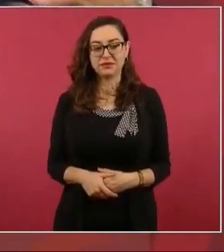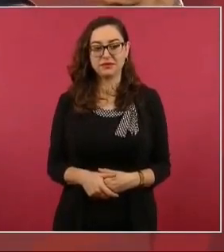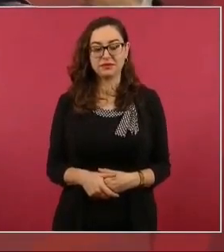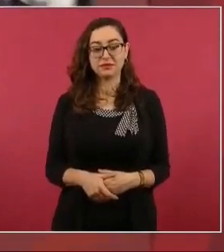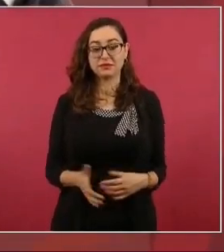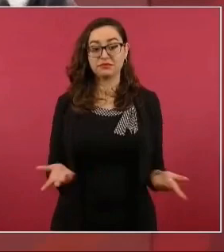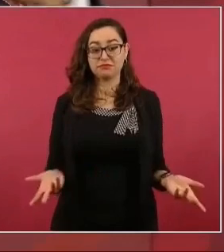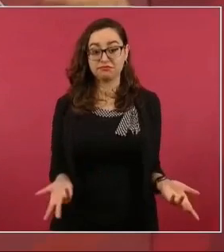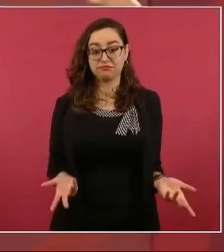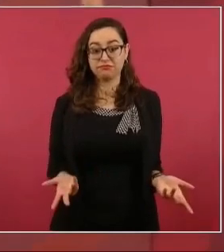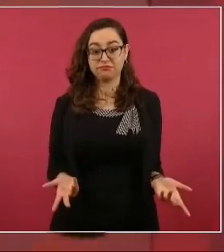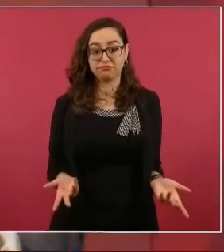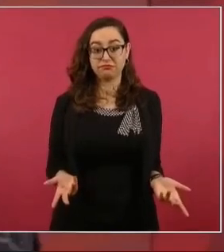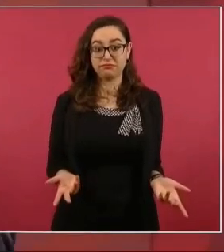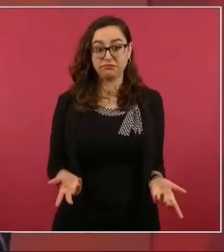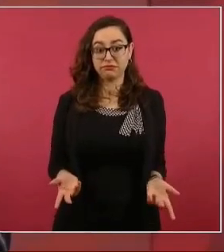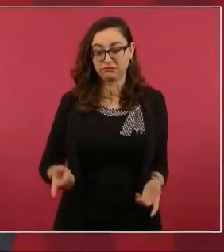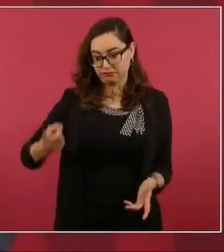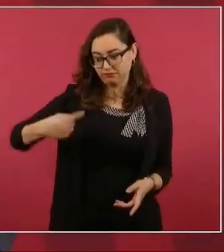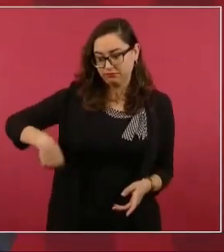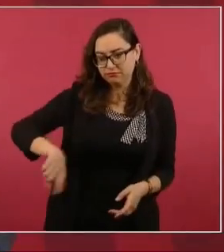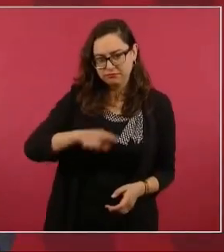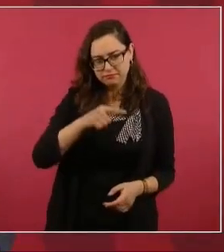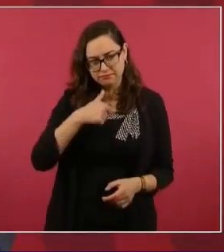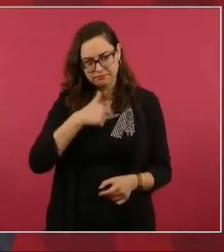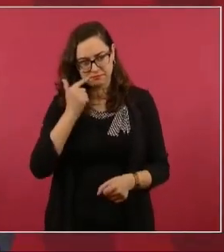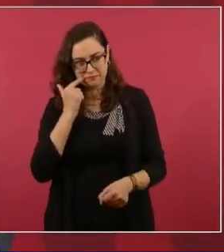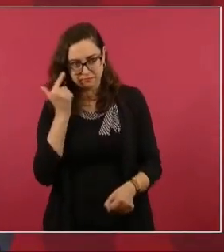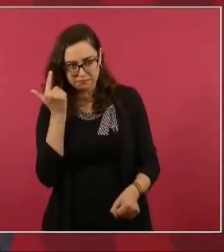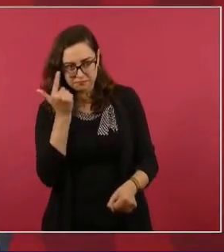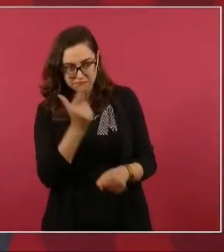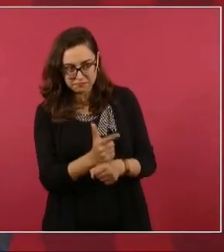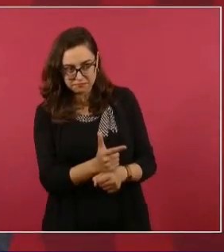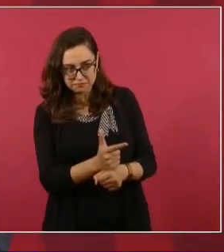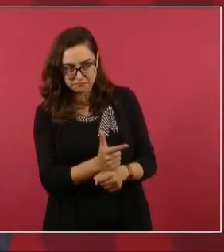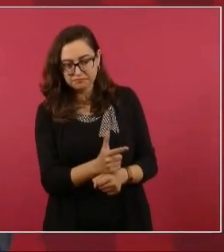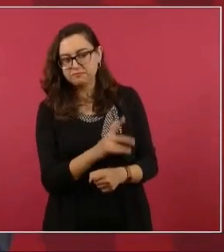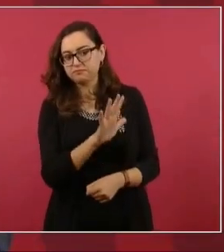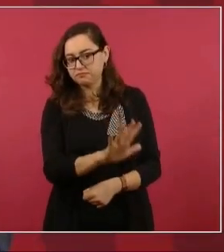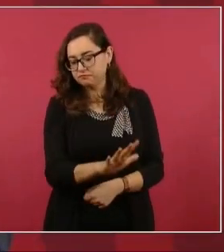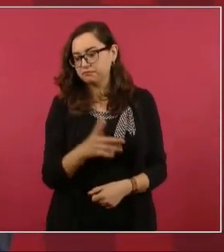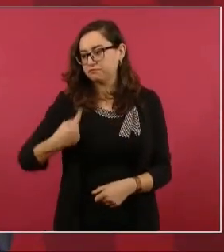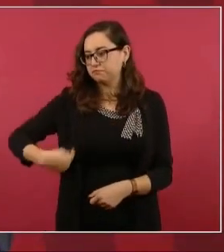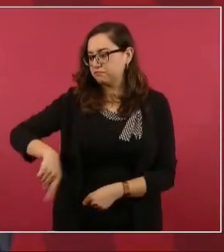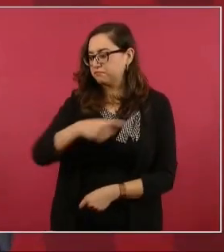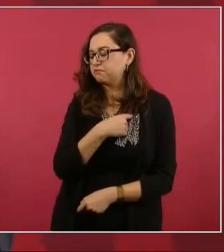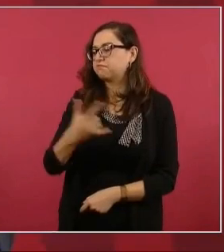cuando iniciamos nosotros con la Cuarta Transformación,